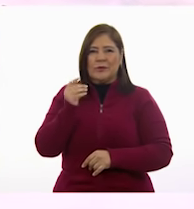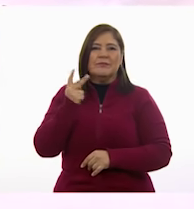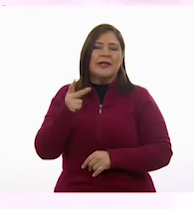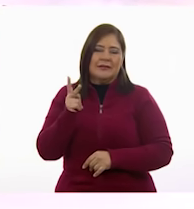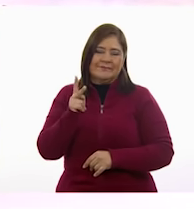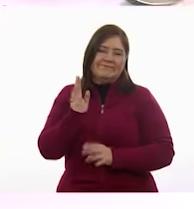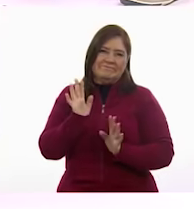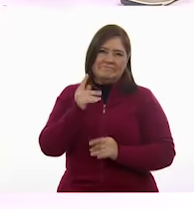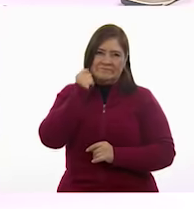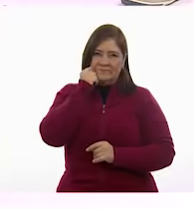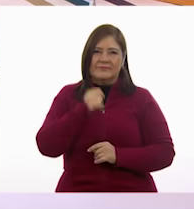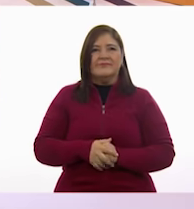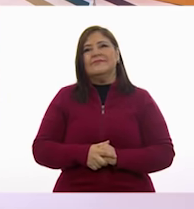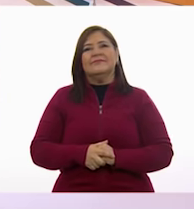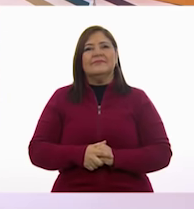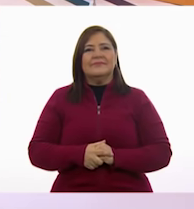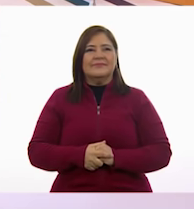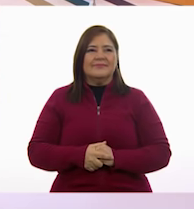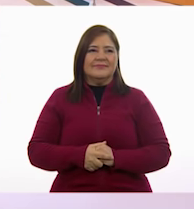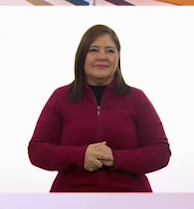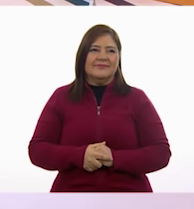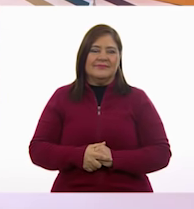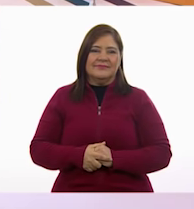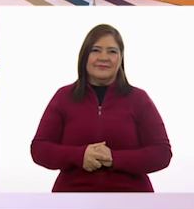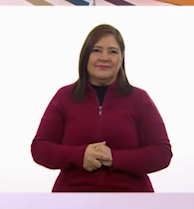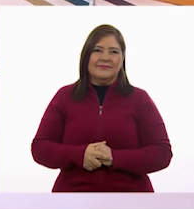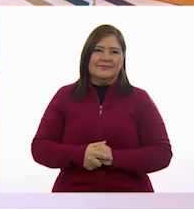Vamos a dibujar.